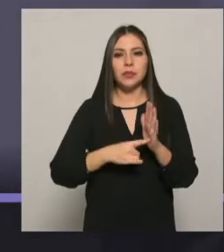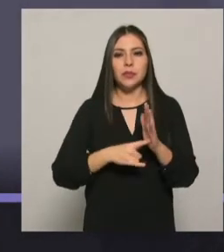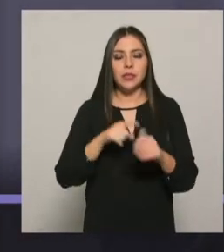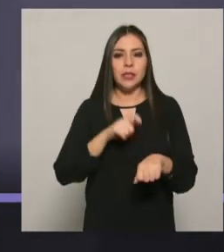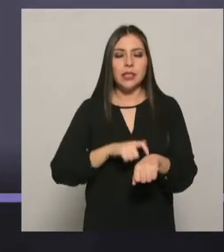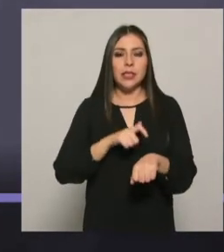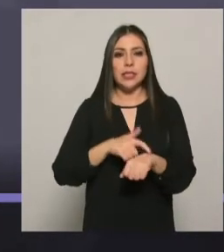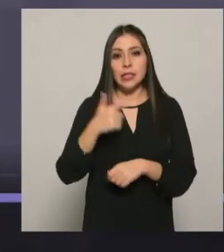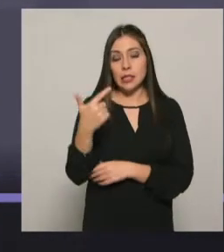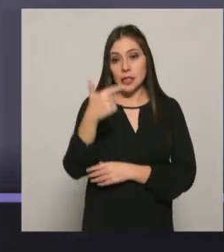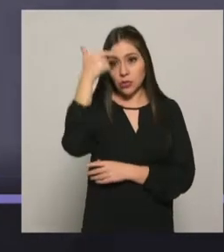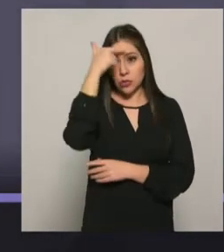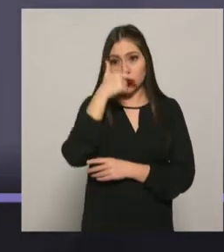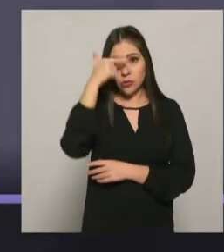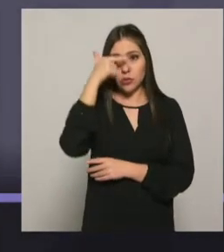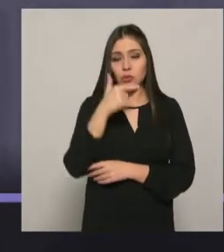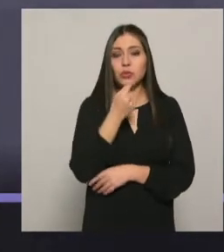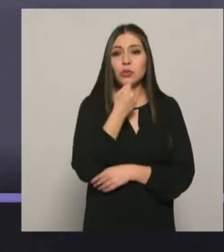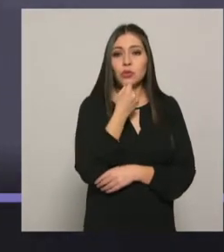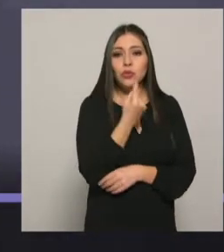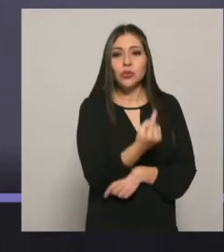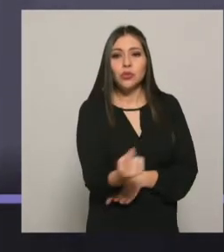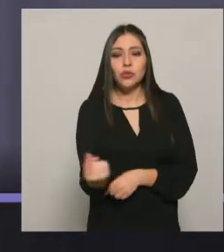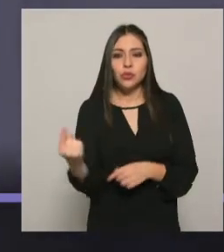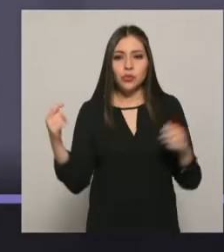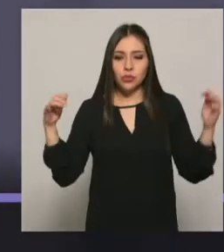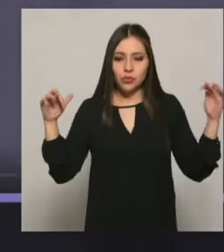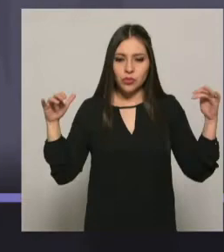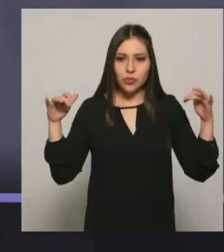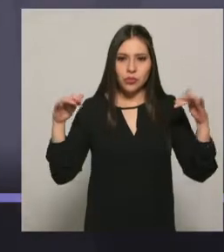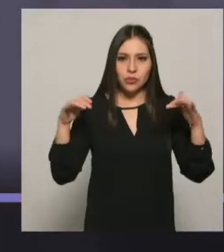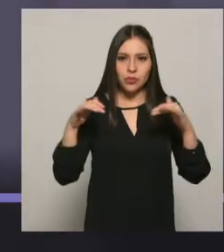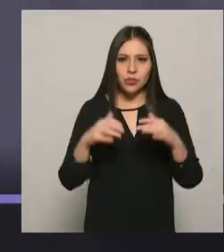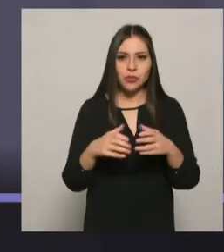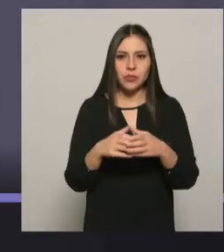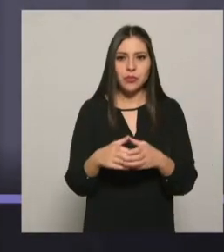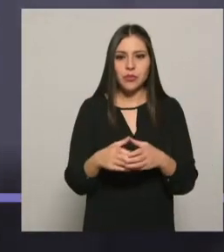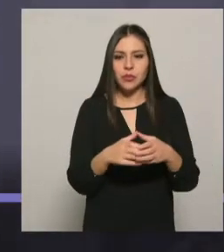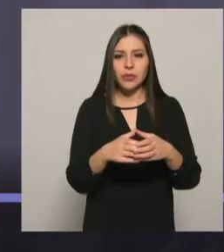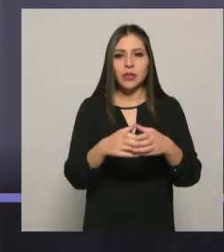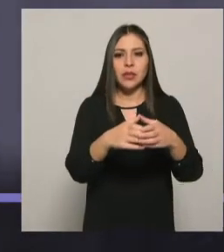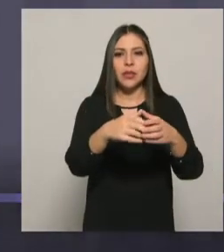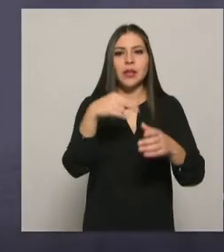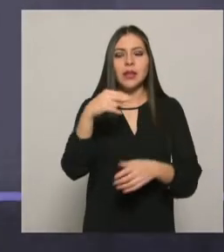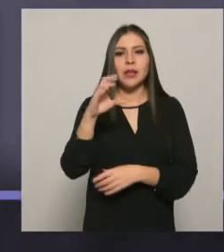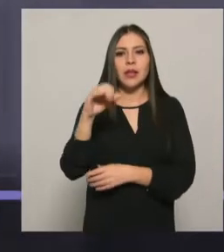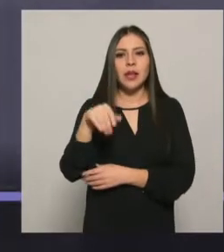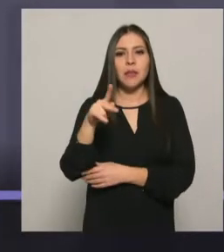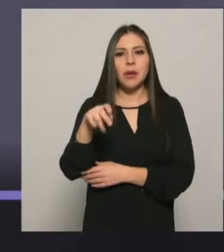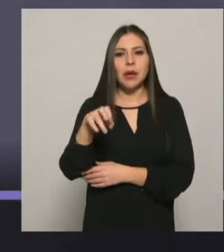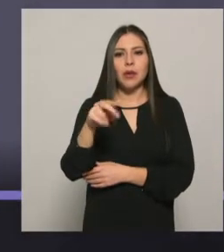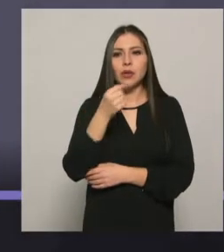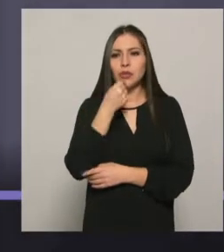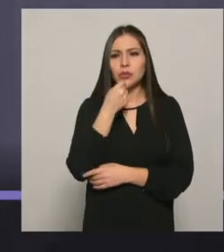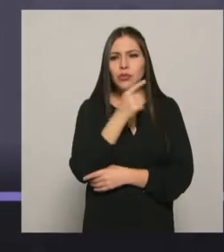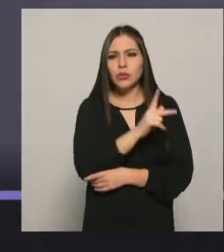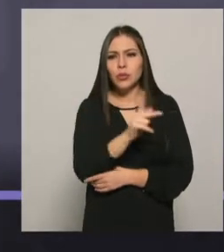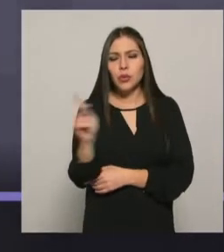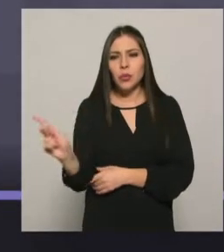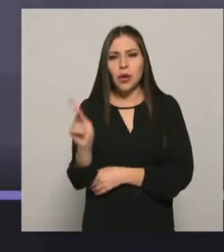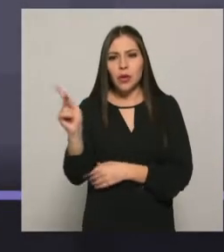de la noche ya, los niños se reúnen para llevar a cabo el tradicional campanero, ¿no? Es decir, grupos de niños en todo el